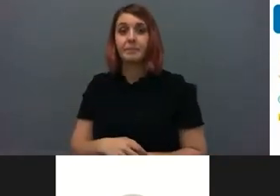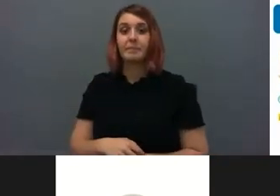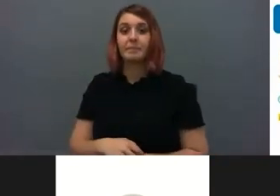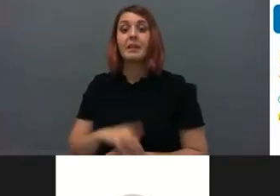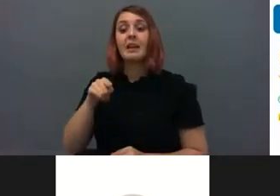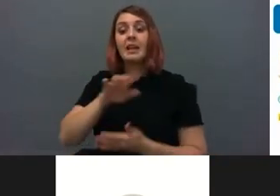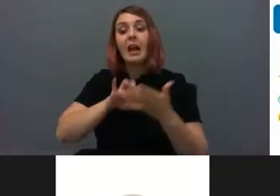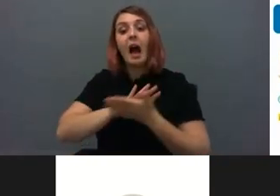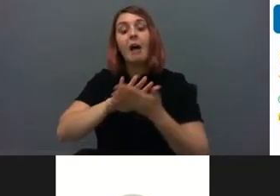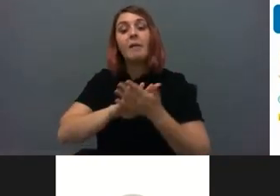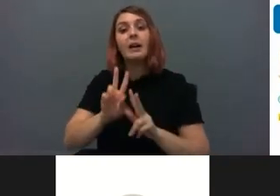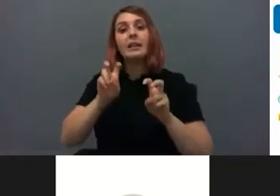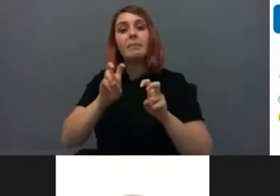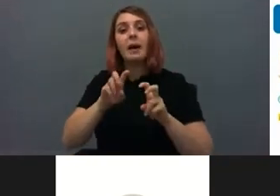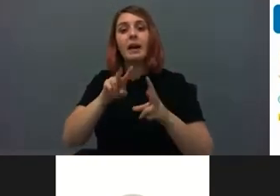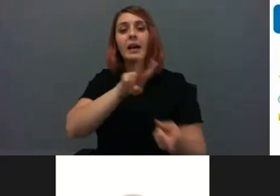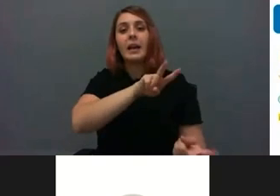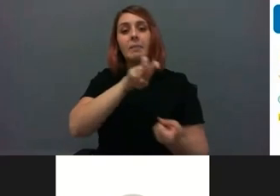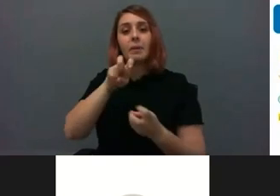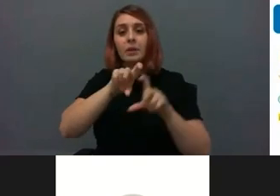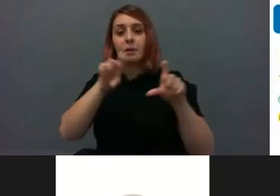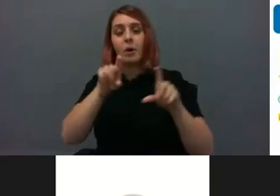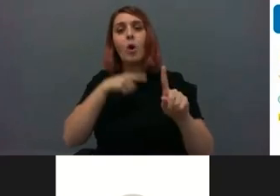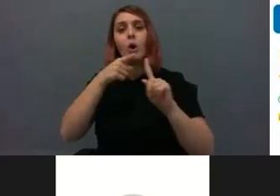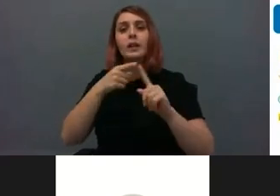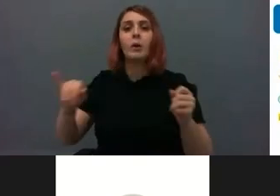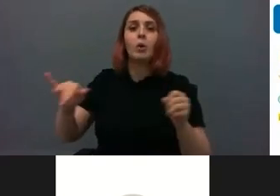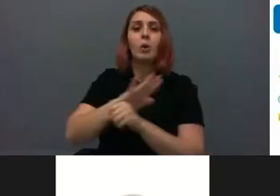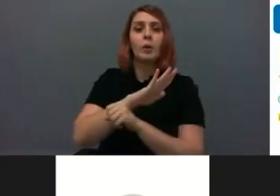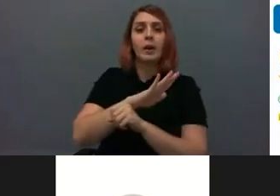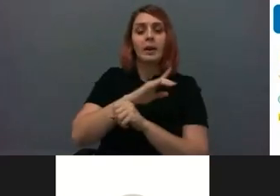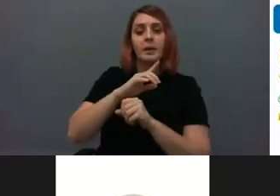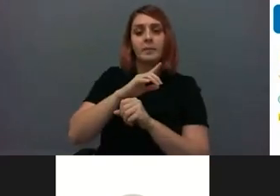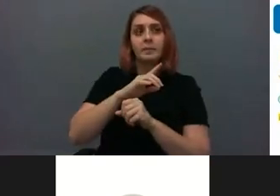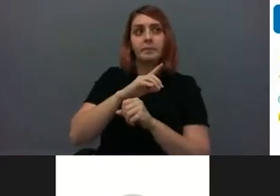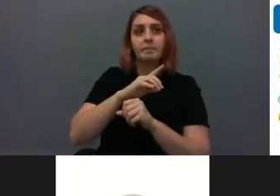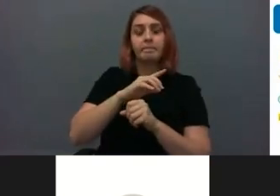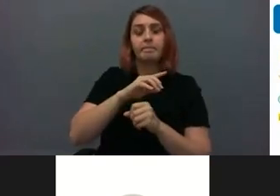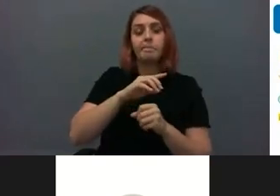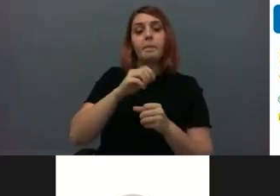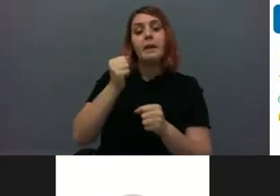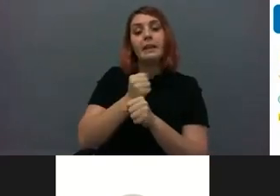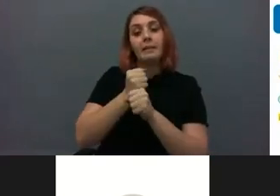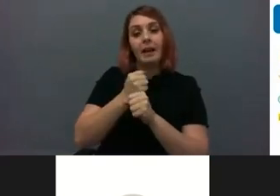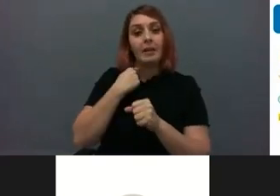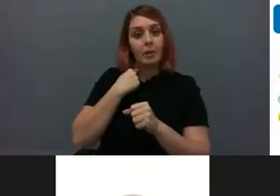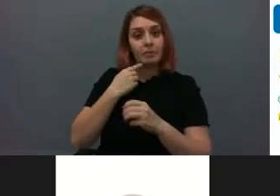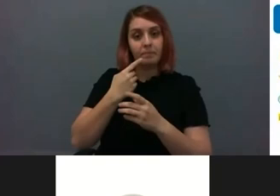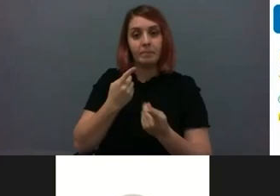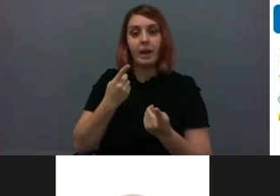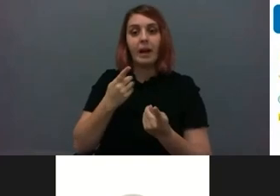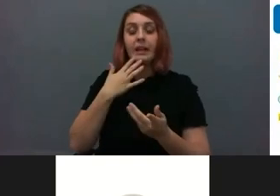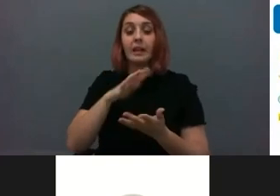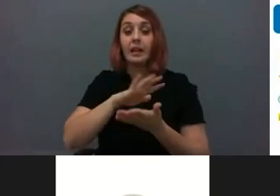Ya hablaba sobre la posibilidad de crear impuestos a estas empresas para subsanar la pérdida de impuestos a los trabajadores. En este estudio se pedía a las empresas que